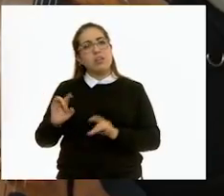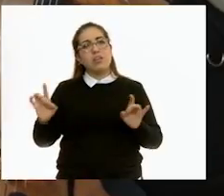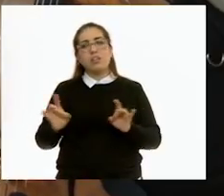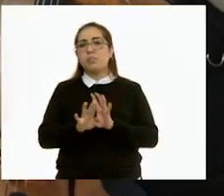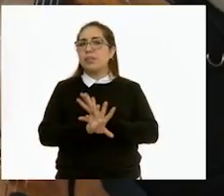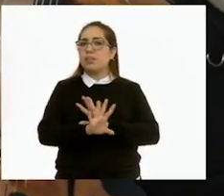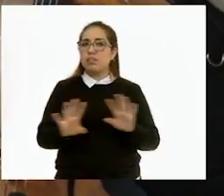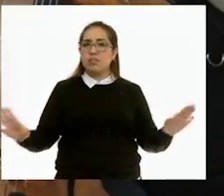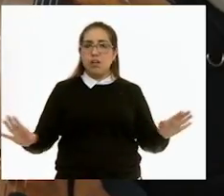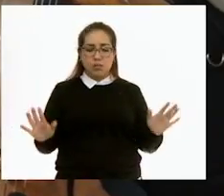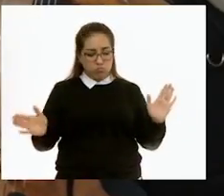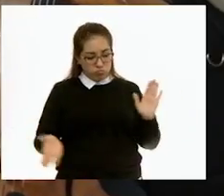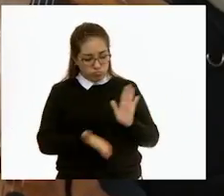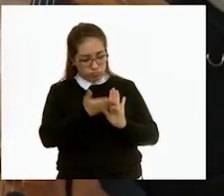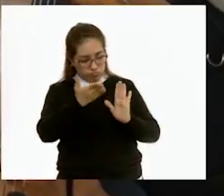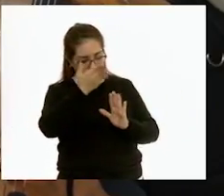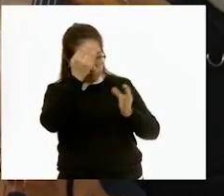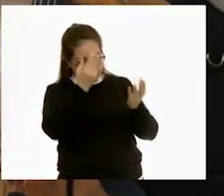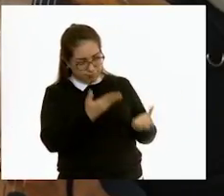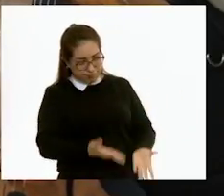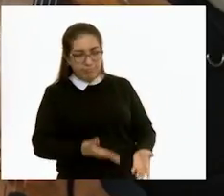que conocemos como violonchelo.